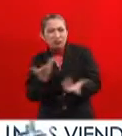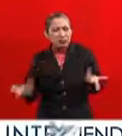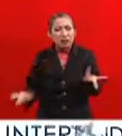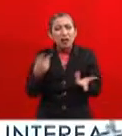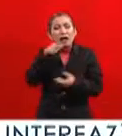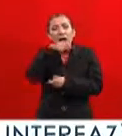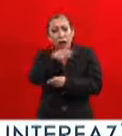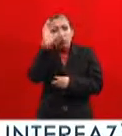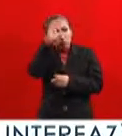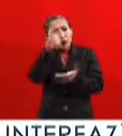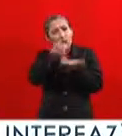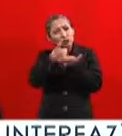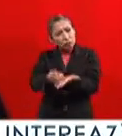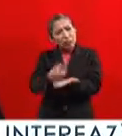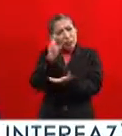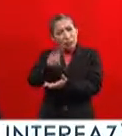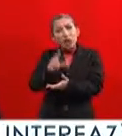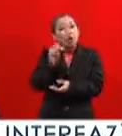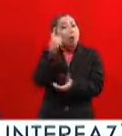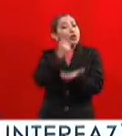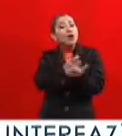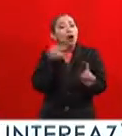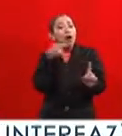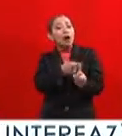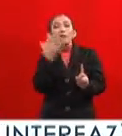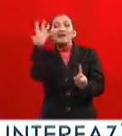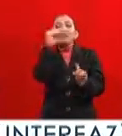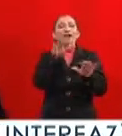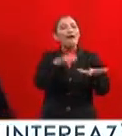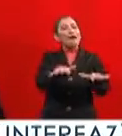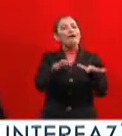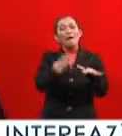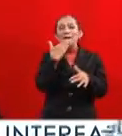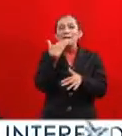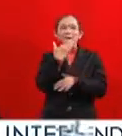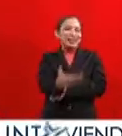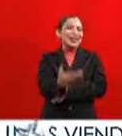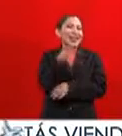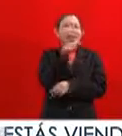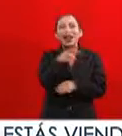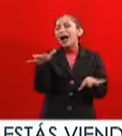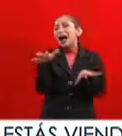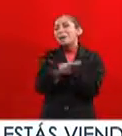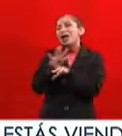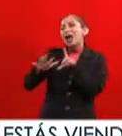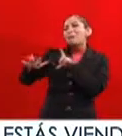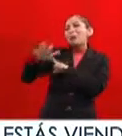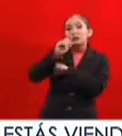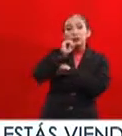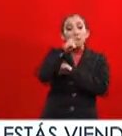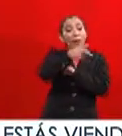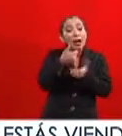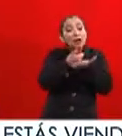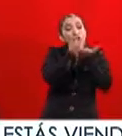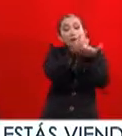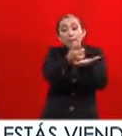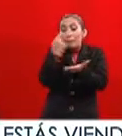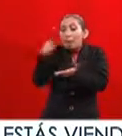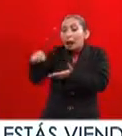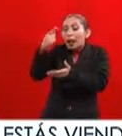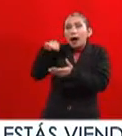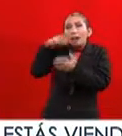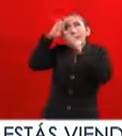la cultura tiene algo que hacer. No simplemente es una cuestión bella de modificar un ambiente, sino de potenciar nuestra manera